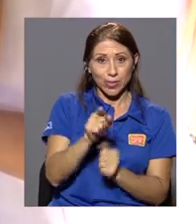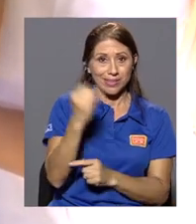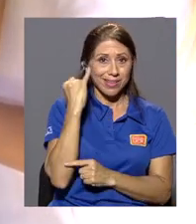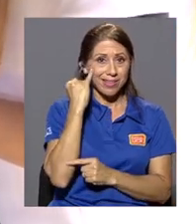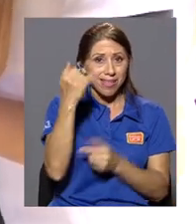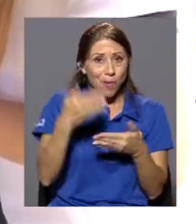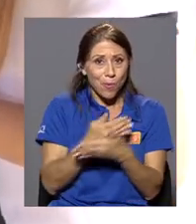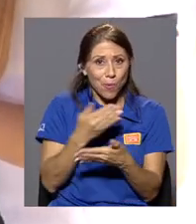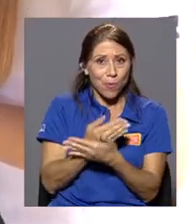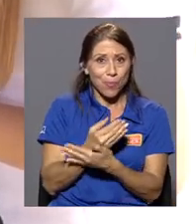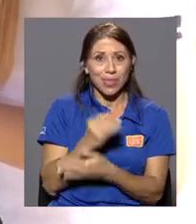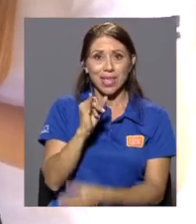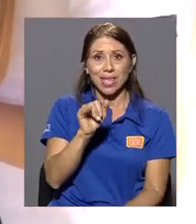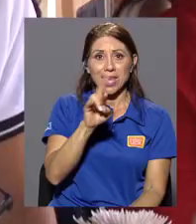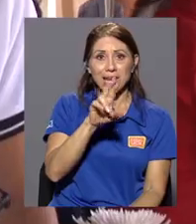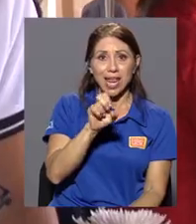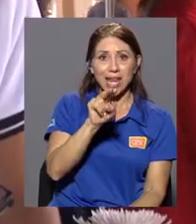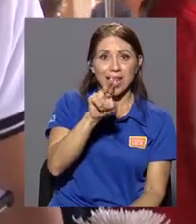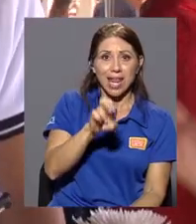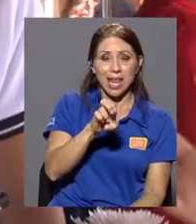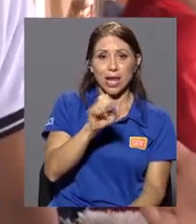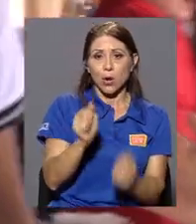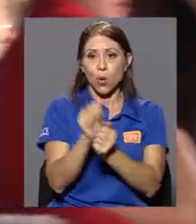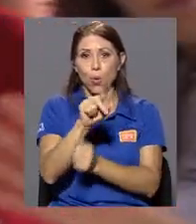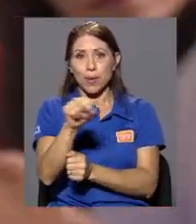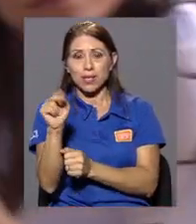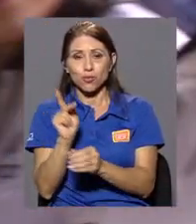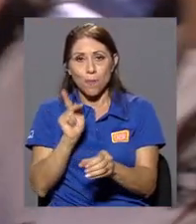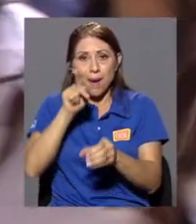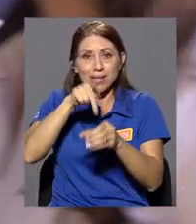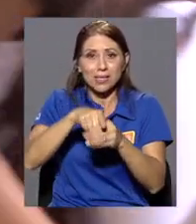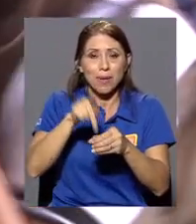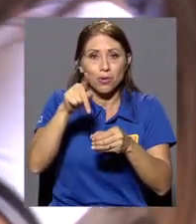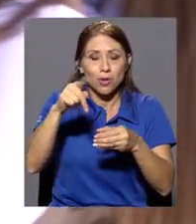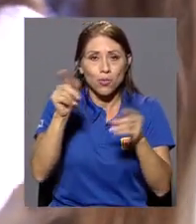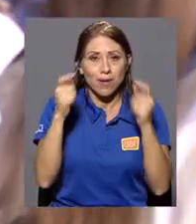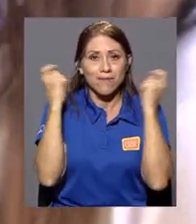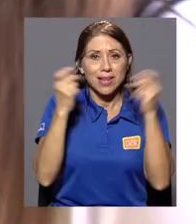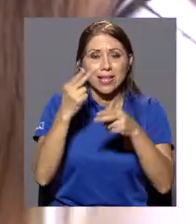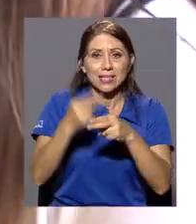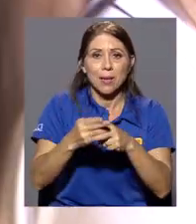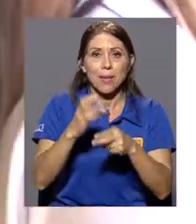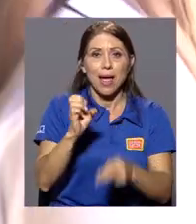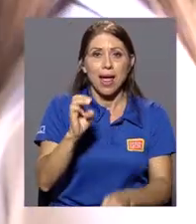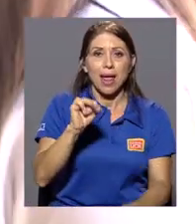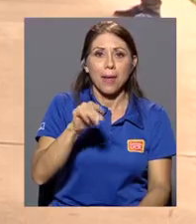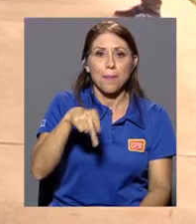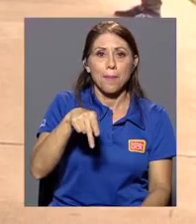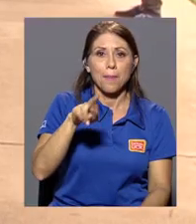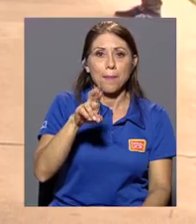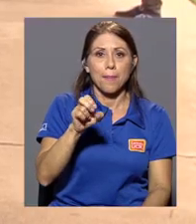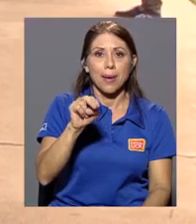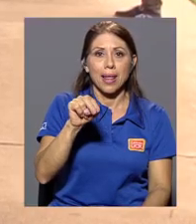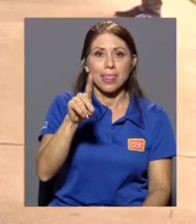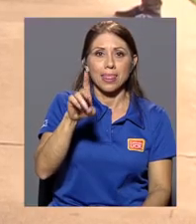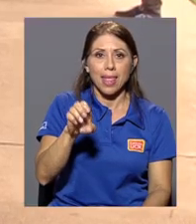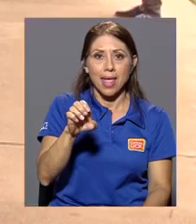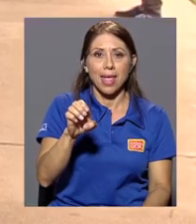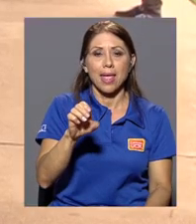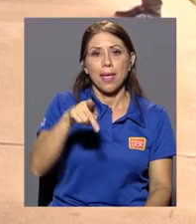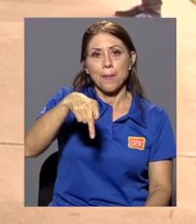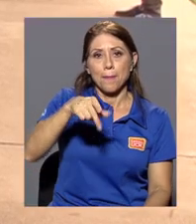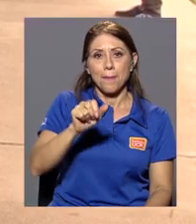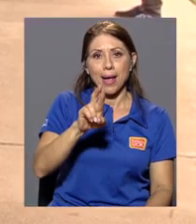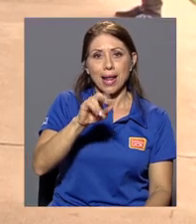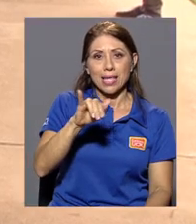innovadora, Irene y sus compañeros participaron en la feria Emprende Paraíso, en el recinto de Paraíso de la UCR.